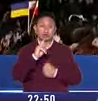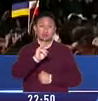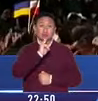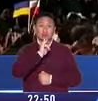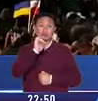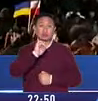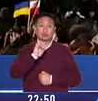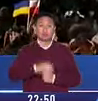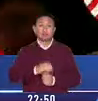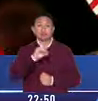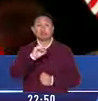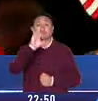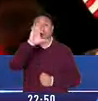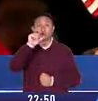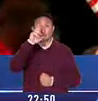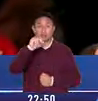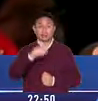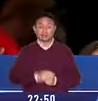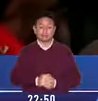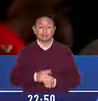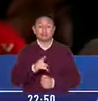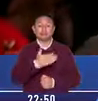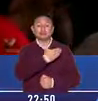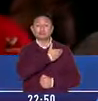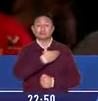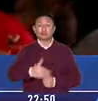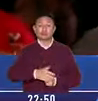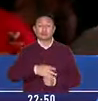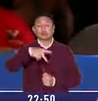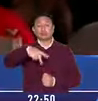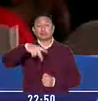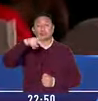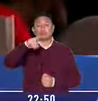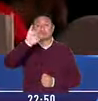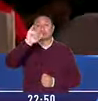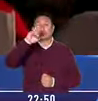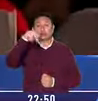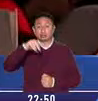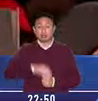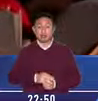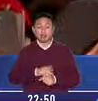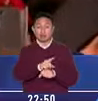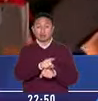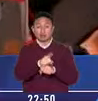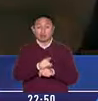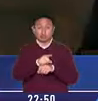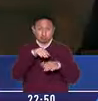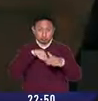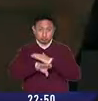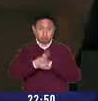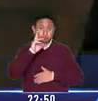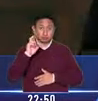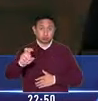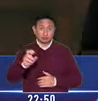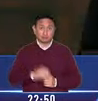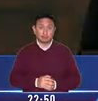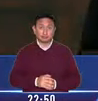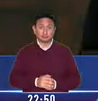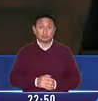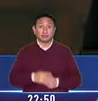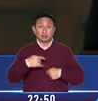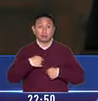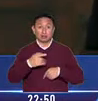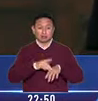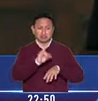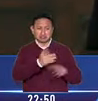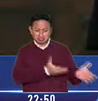el de la OTAN. Cuando el presidente Putin ordenó que sus tanques entraran a Ucrania, él pensó que íbamos a dejar